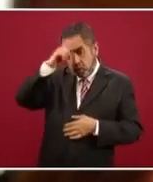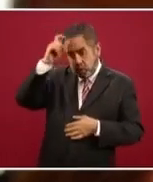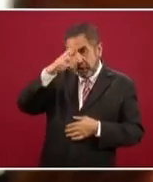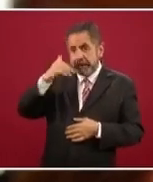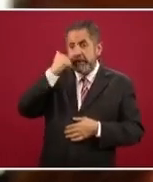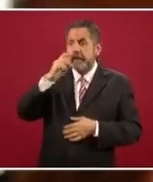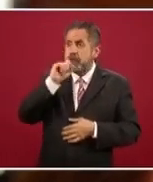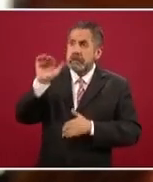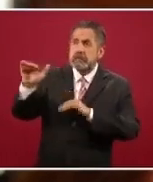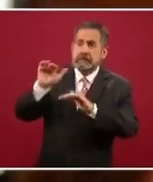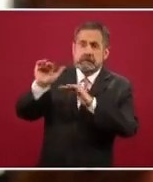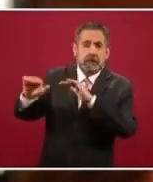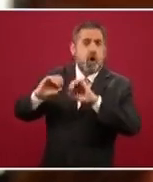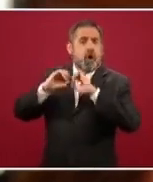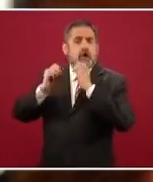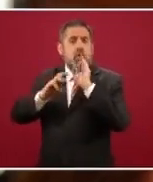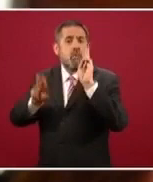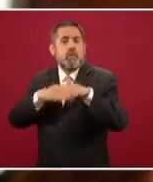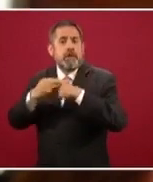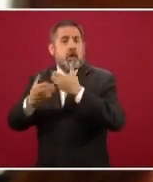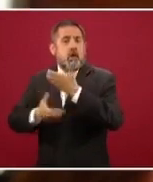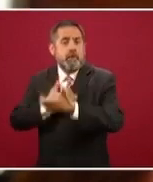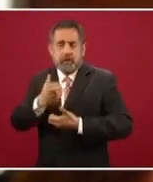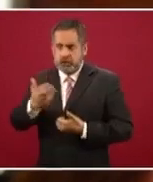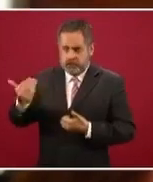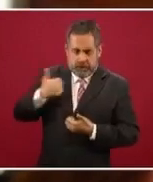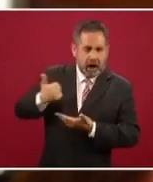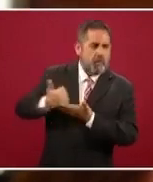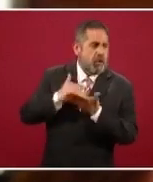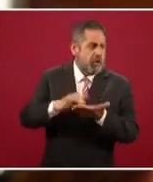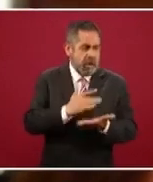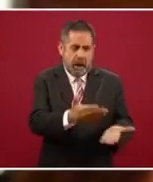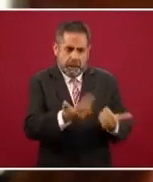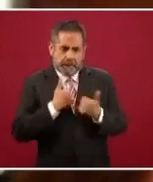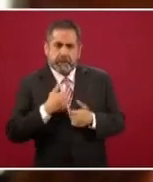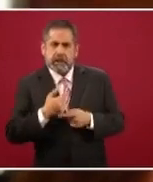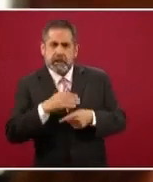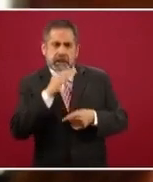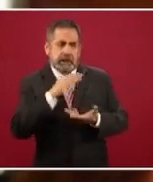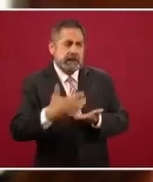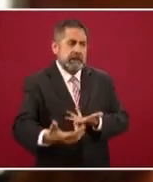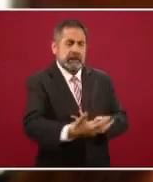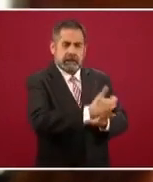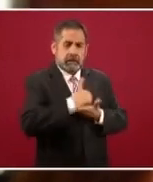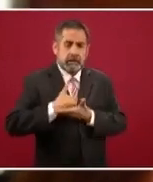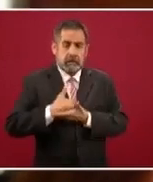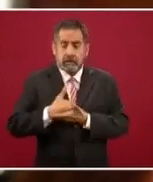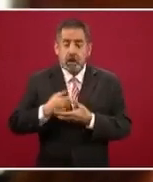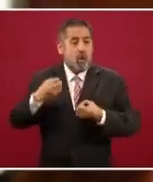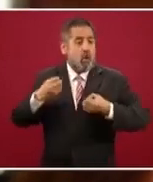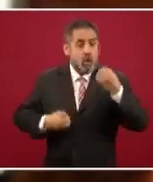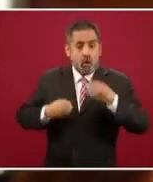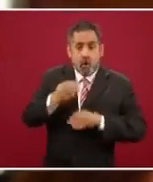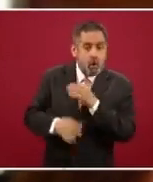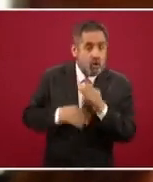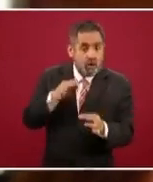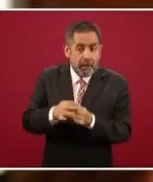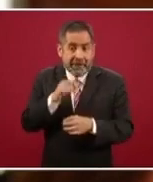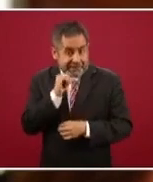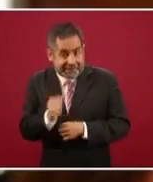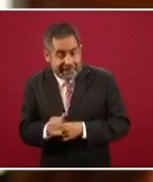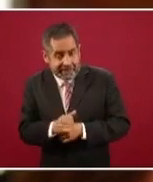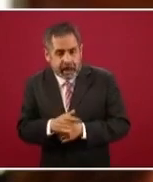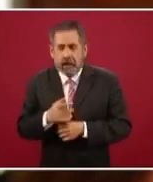el respaldo de la Organización Mundial del Comercio. El gobierno municipal estatal, al no cumplir el orden del juez, puede repercutir